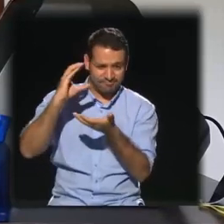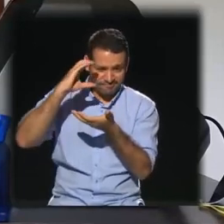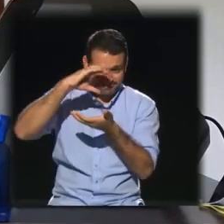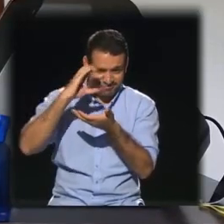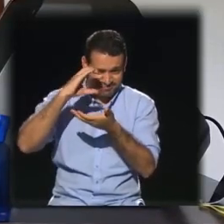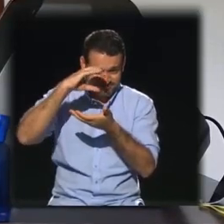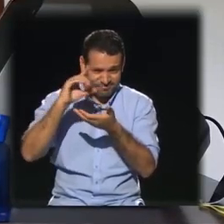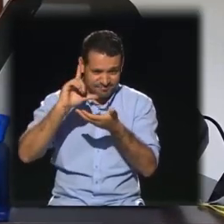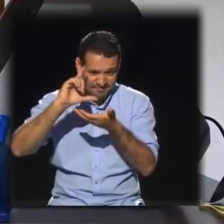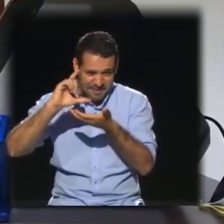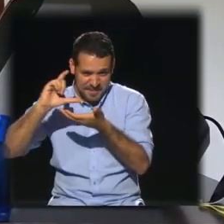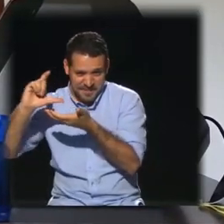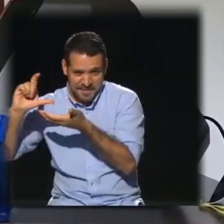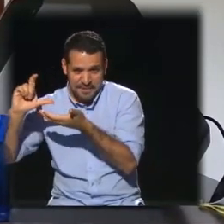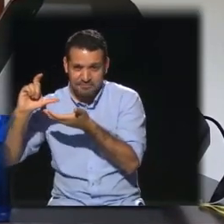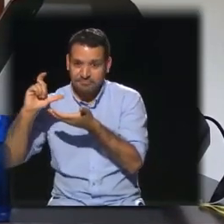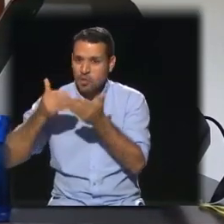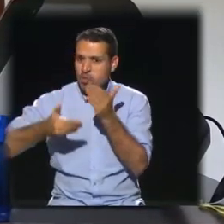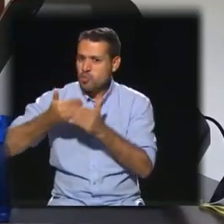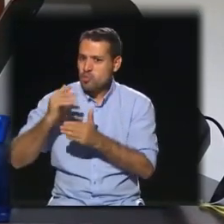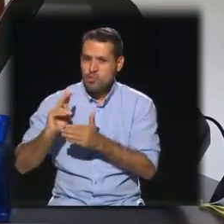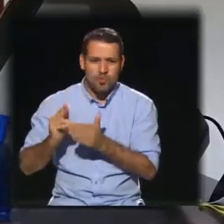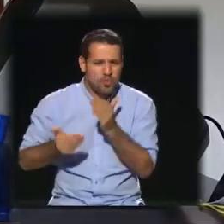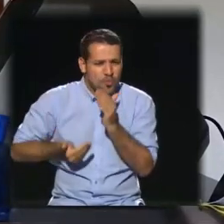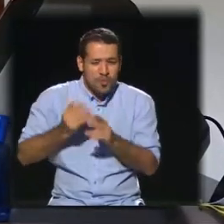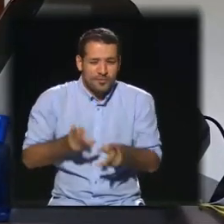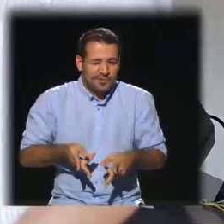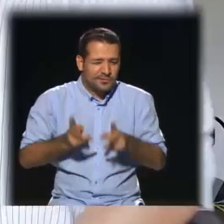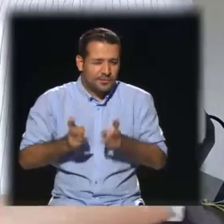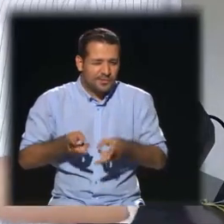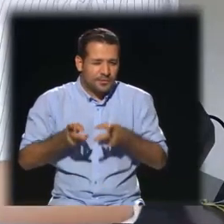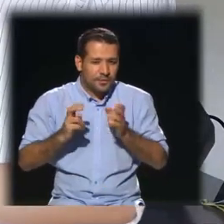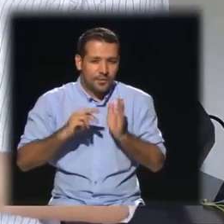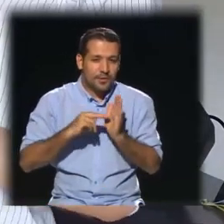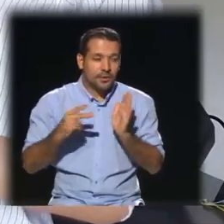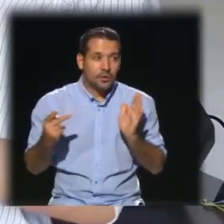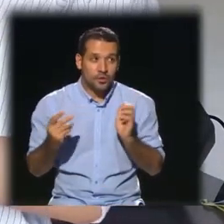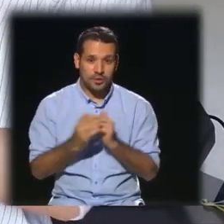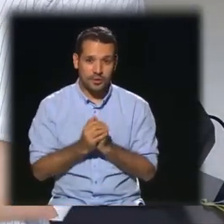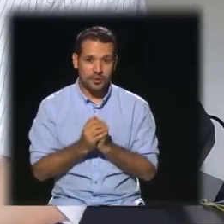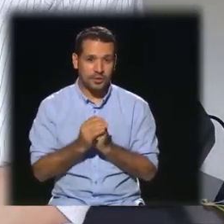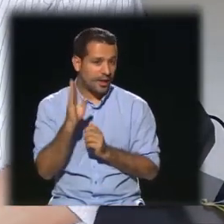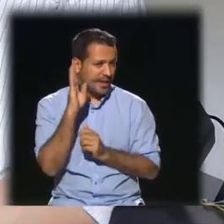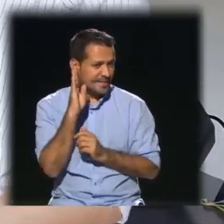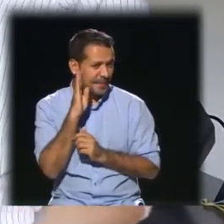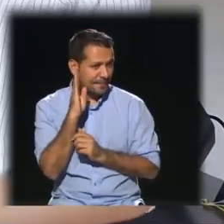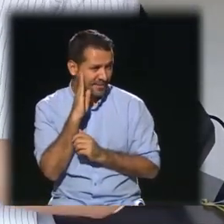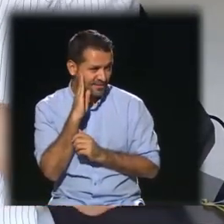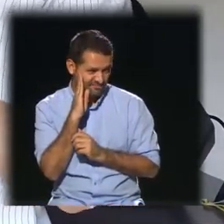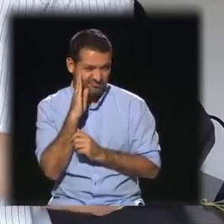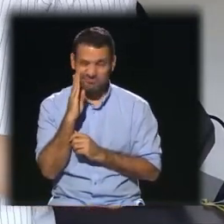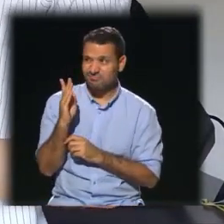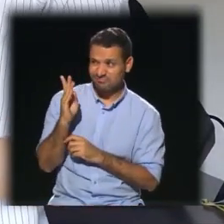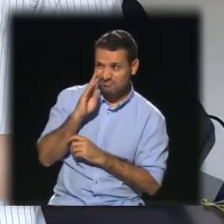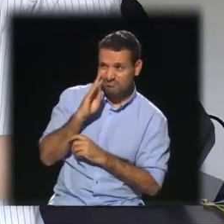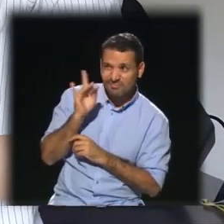bueno porque es muy nuevo, es el más nuevo, hermano. Es el teléfono más nuevo que hay. Bueno, ¿y qué tal las llamadas? ¿Sí se escuchan